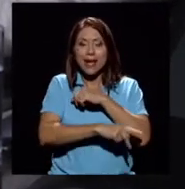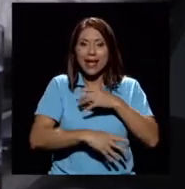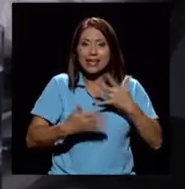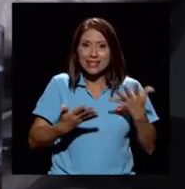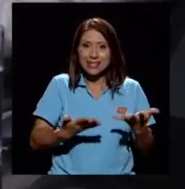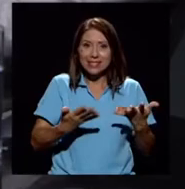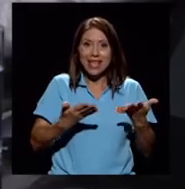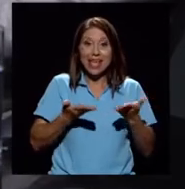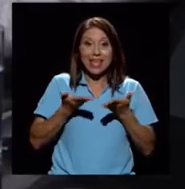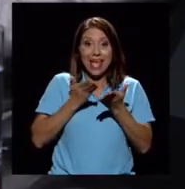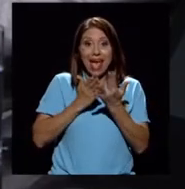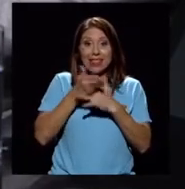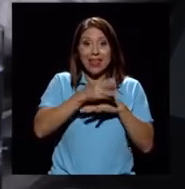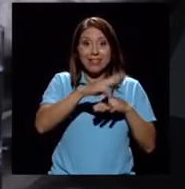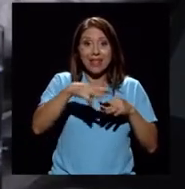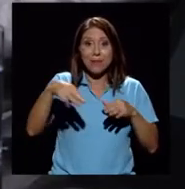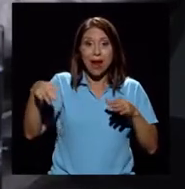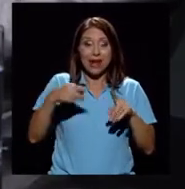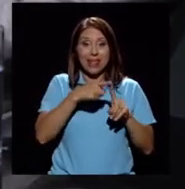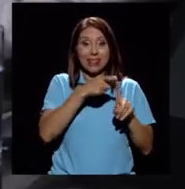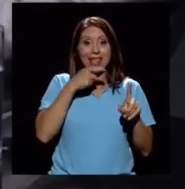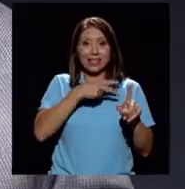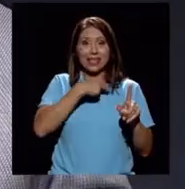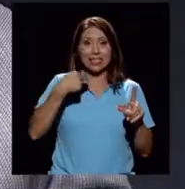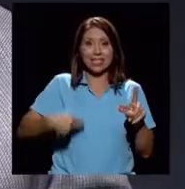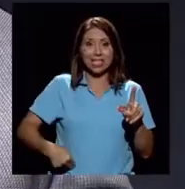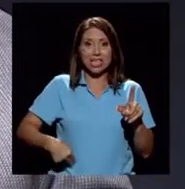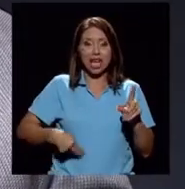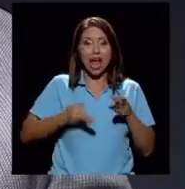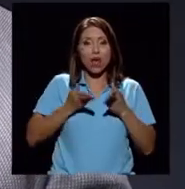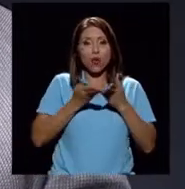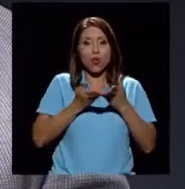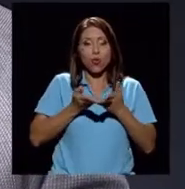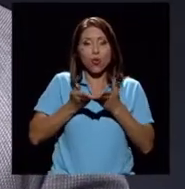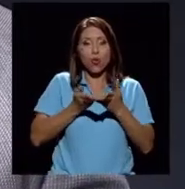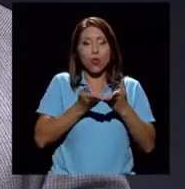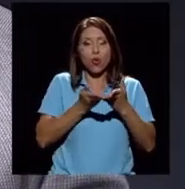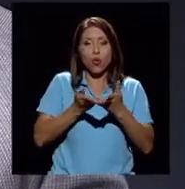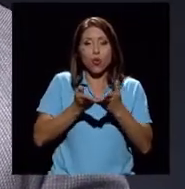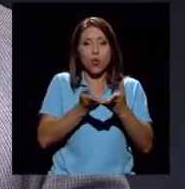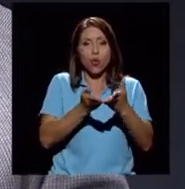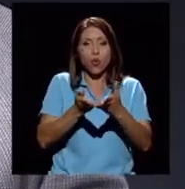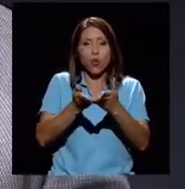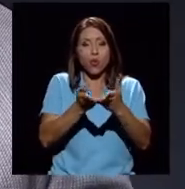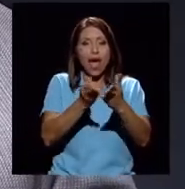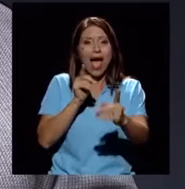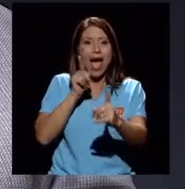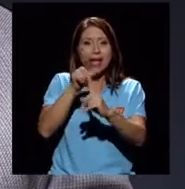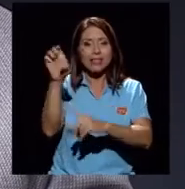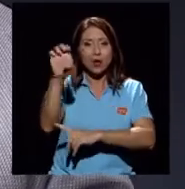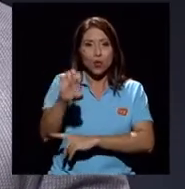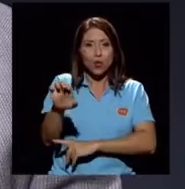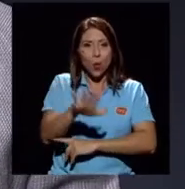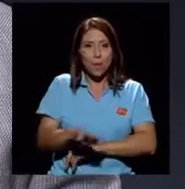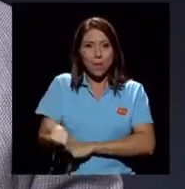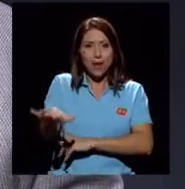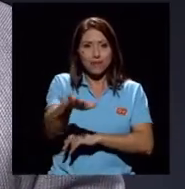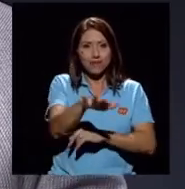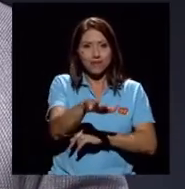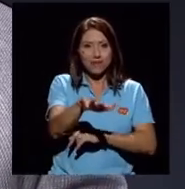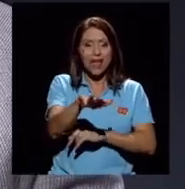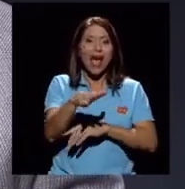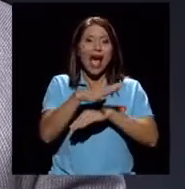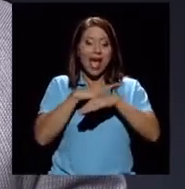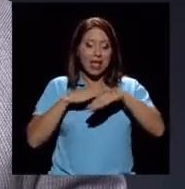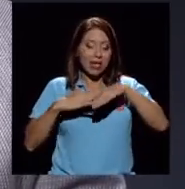por vía marítima de china hasta europa belleza donde tenemos un área de influencia que va hacia el sudeste asiático